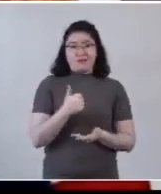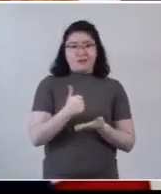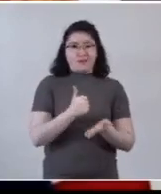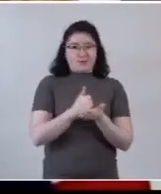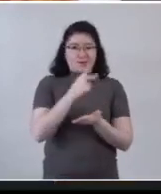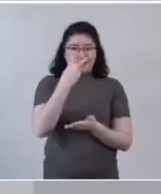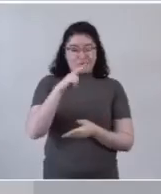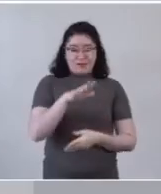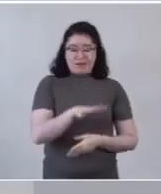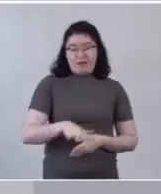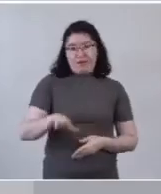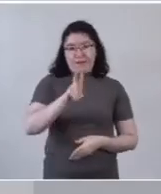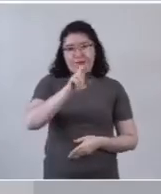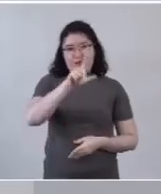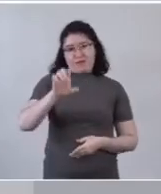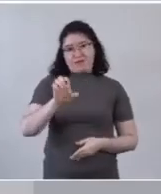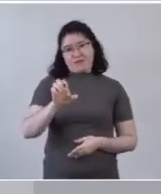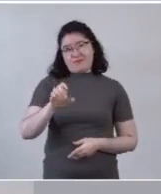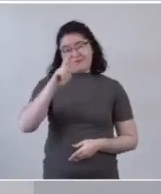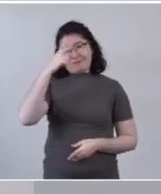de México. Muchas gracias.